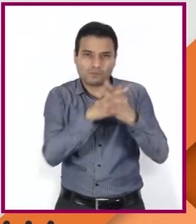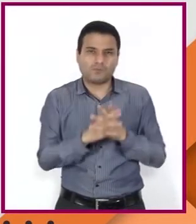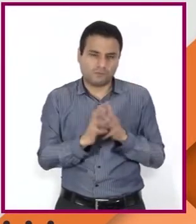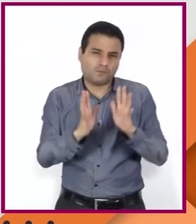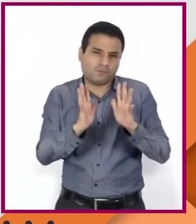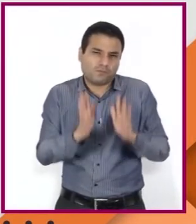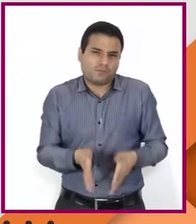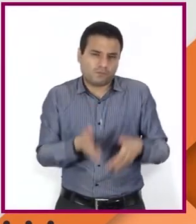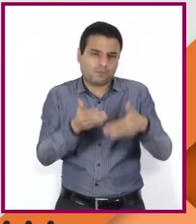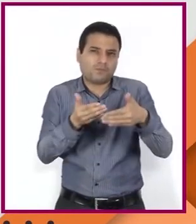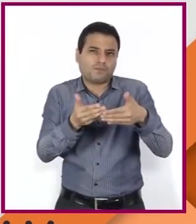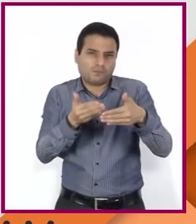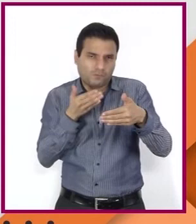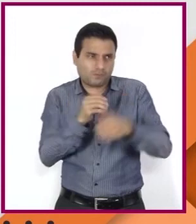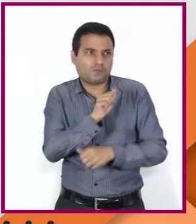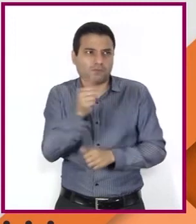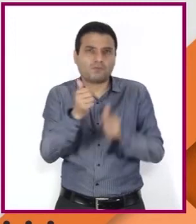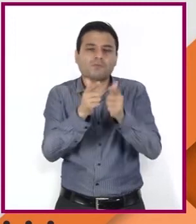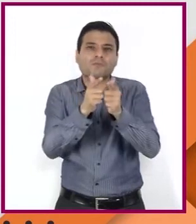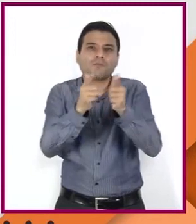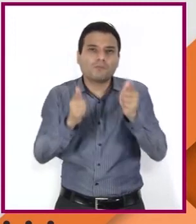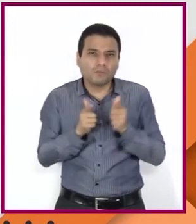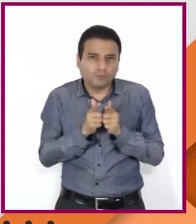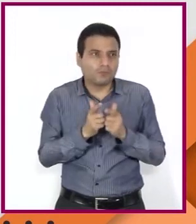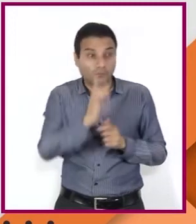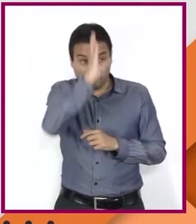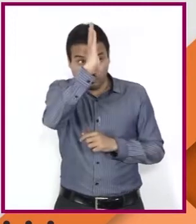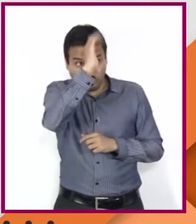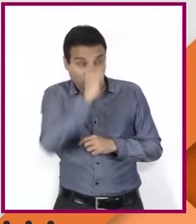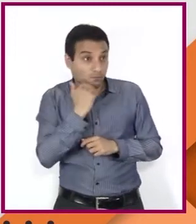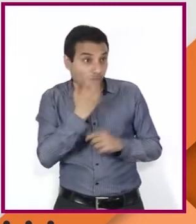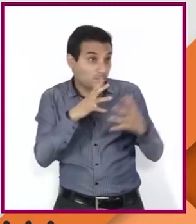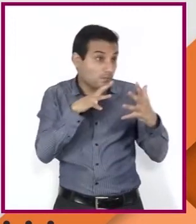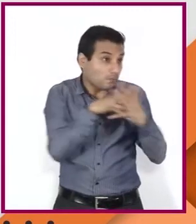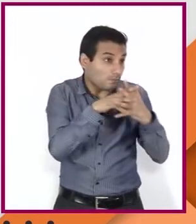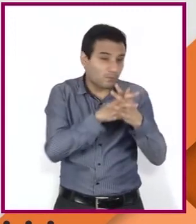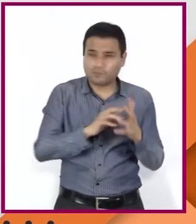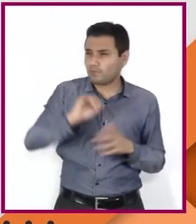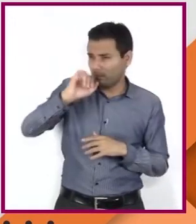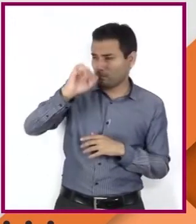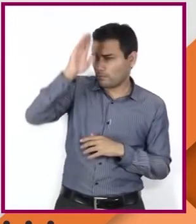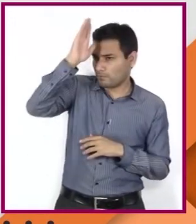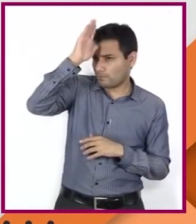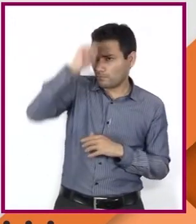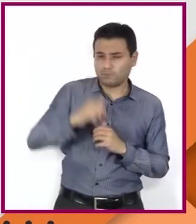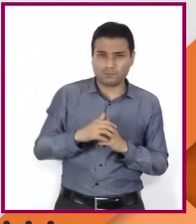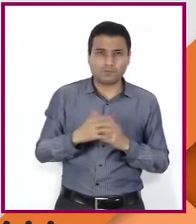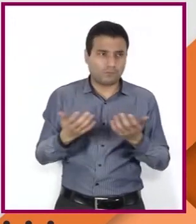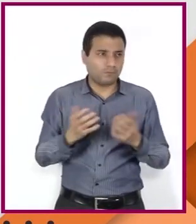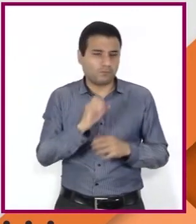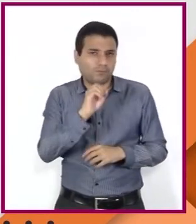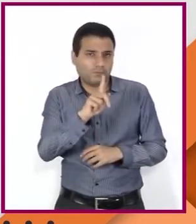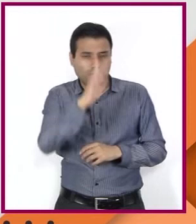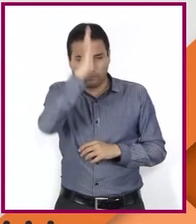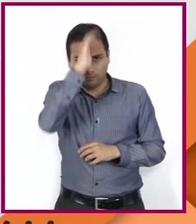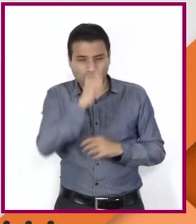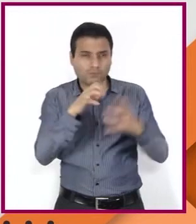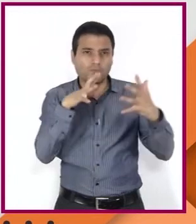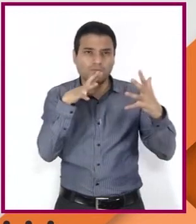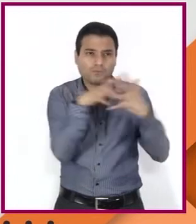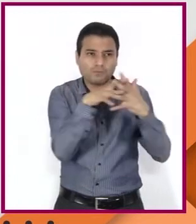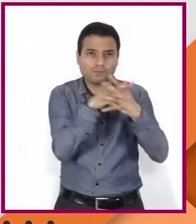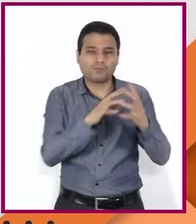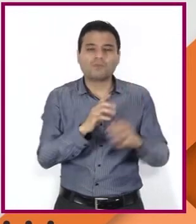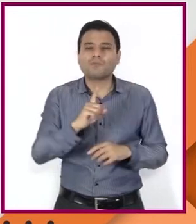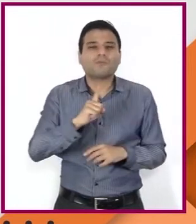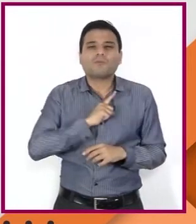con antelación con otros pueblos, en los que la finalidad no era obtener tributo o extender el dominio político del imperio mexica,